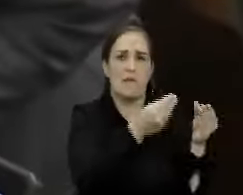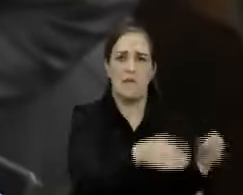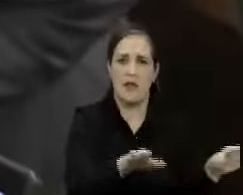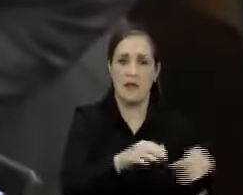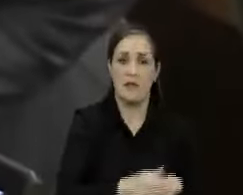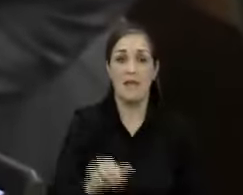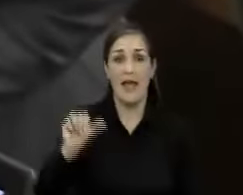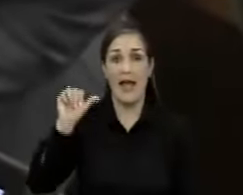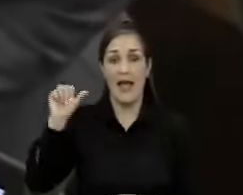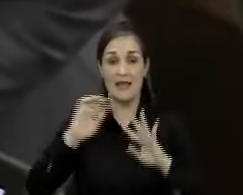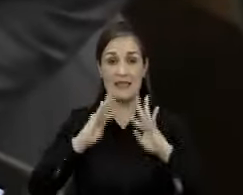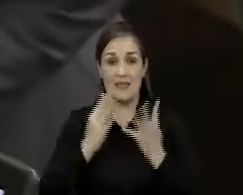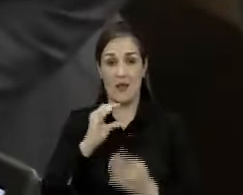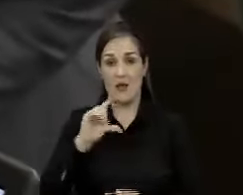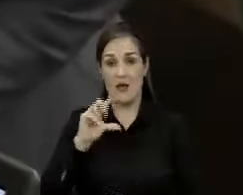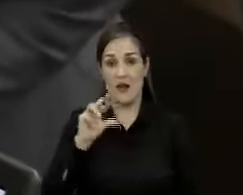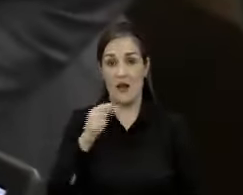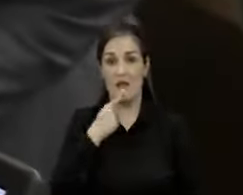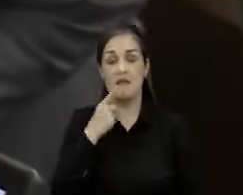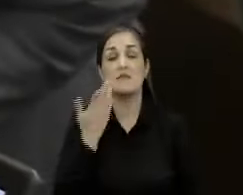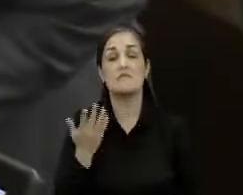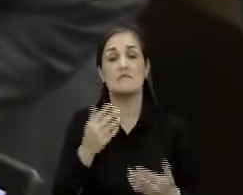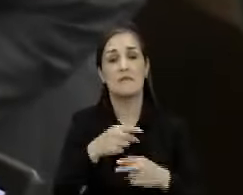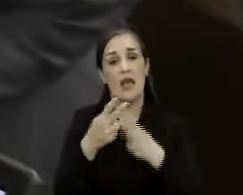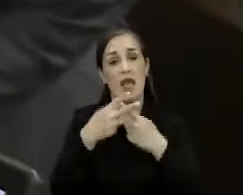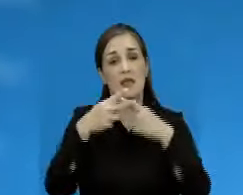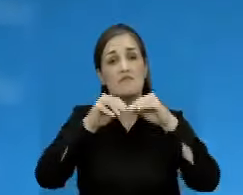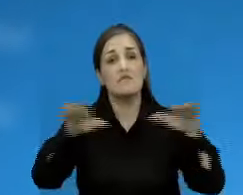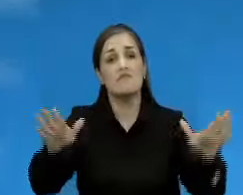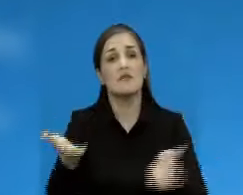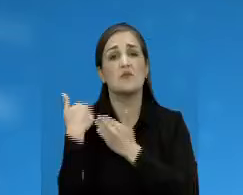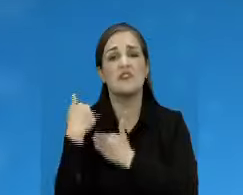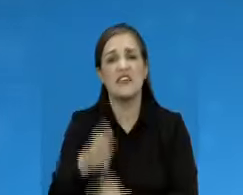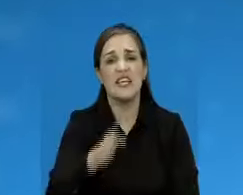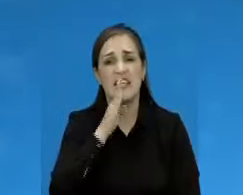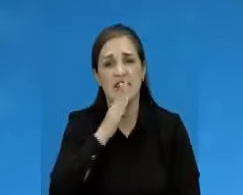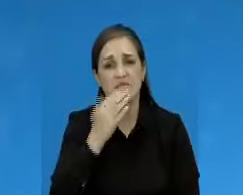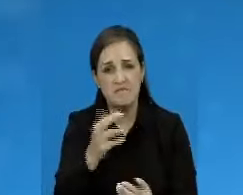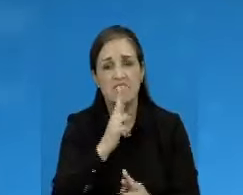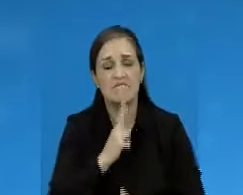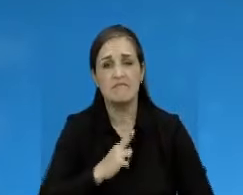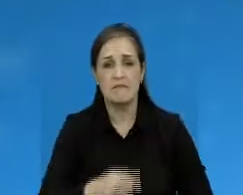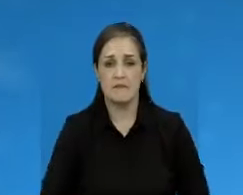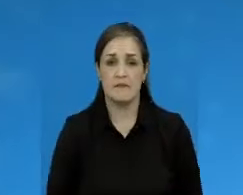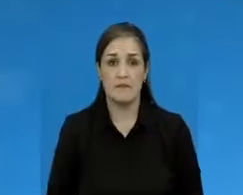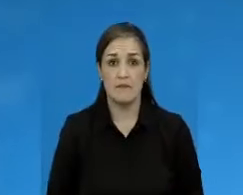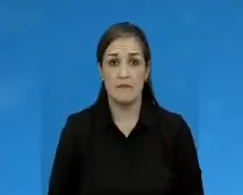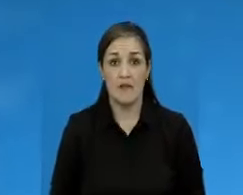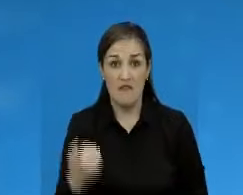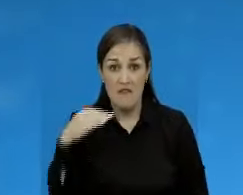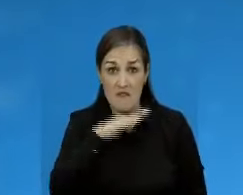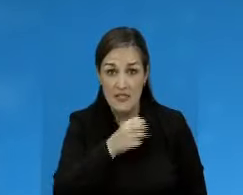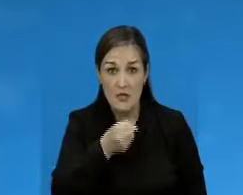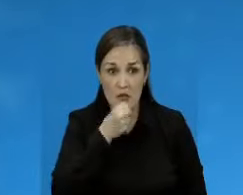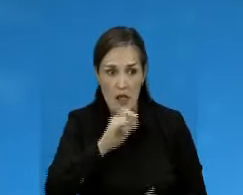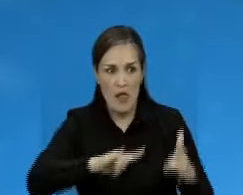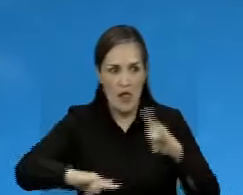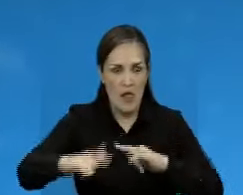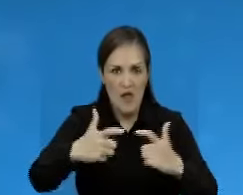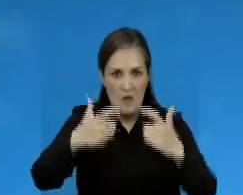Clara López, a través de su cuenta de X, pidió responsabilidad política por estos hechos. Estas no son fake news ni